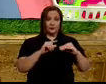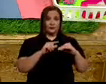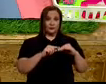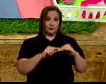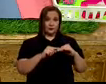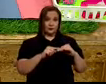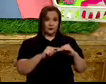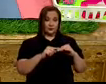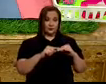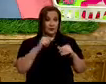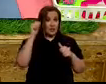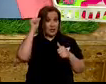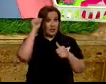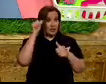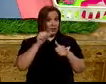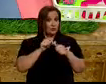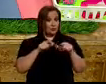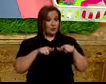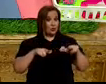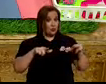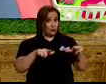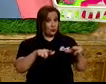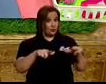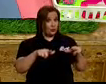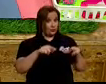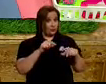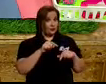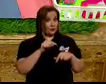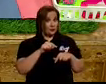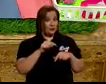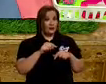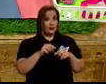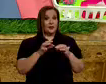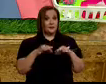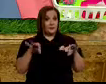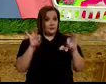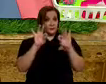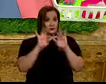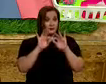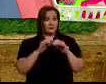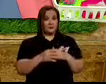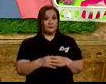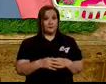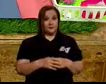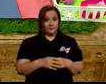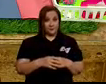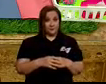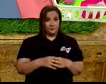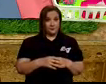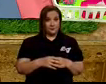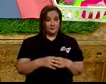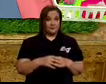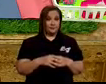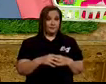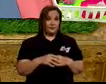¿Ok? Y ahora vamos a pegar el cuadrante rojo. Muy bien.